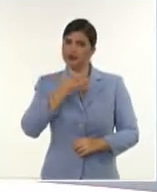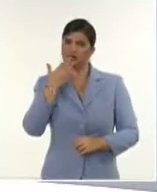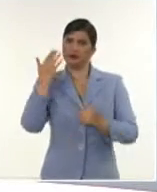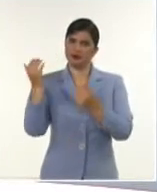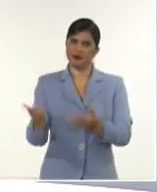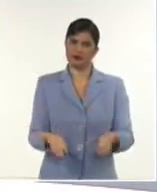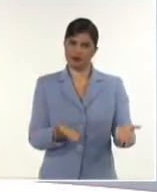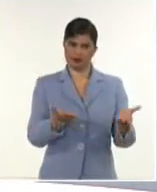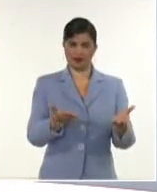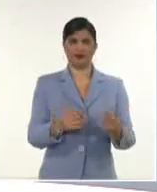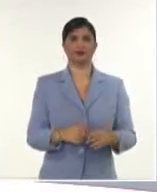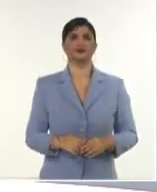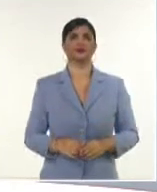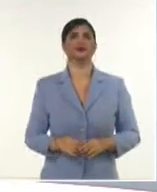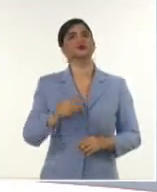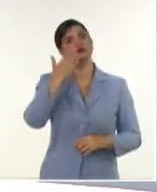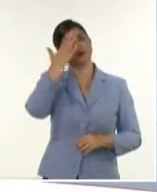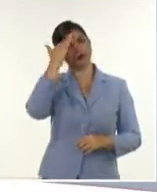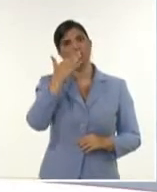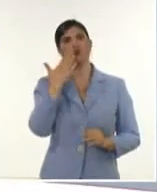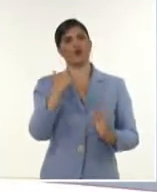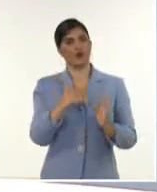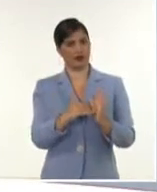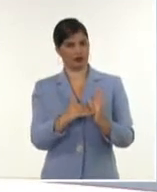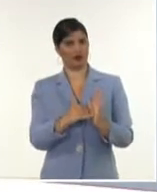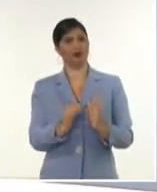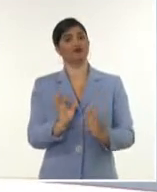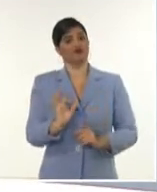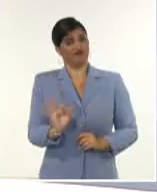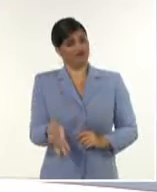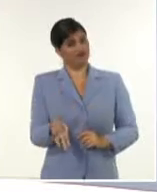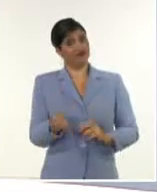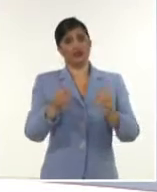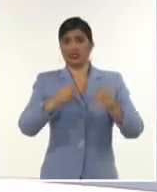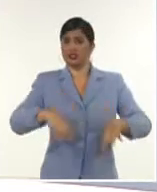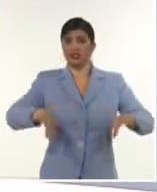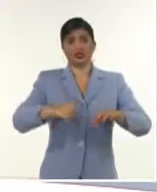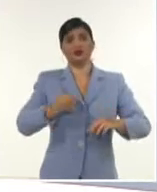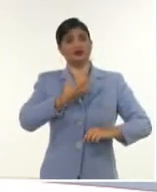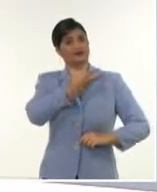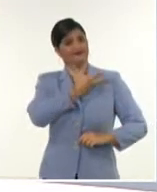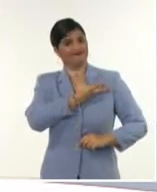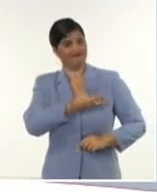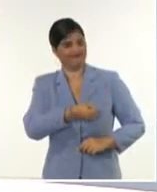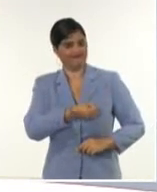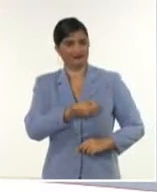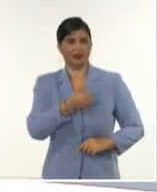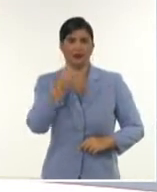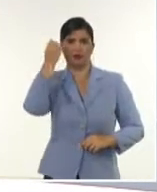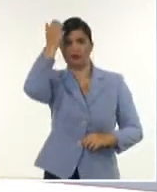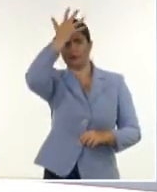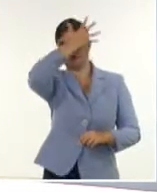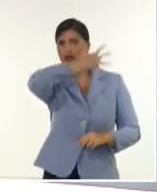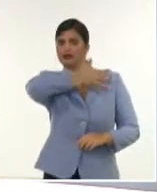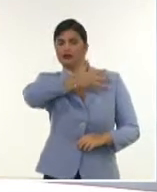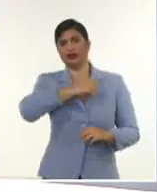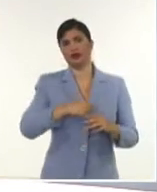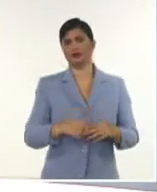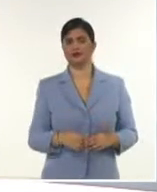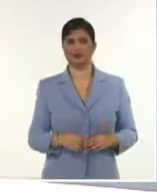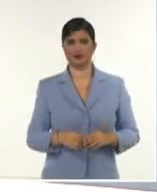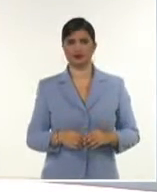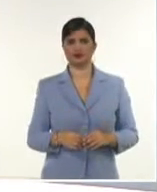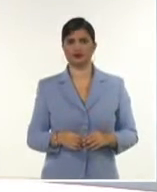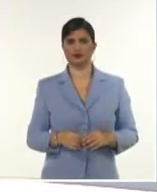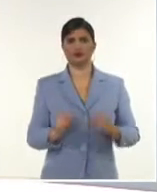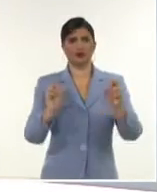Gracias, buenas tardes. Cierto, a donde ha llegado la situación en Gaza ya no queda persona racional, medio de comunicación, figura política,